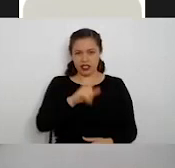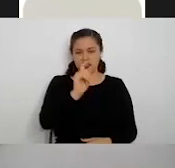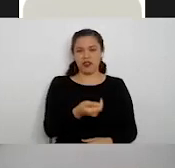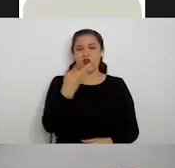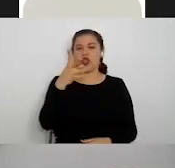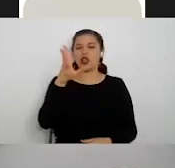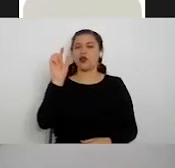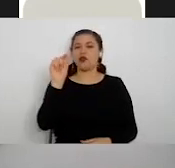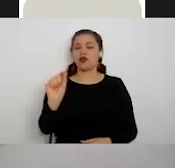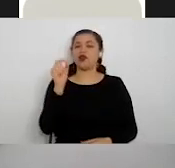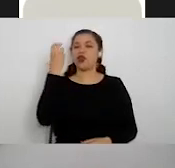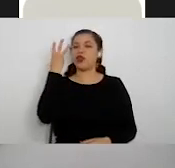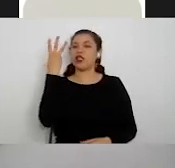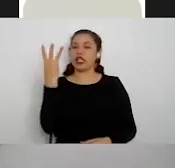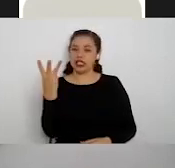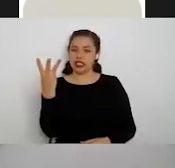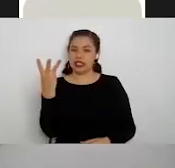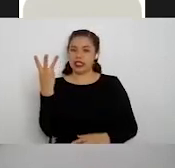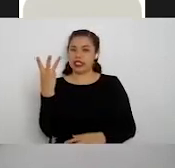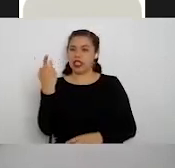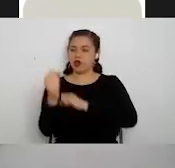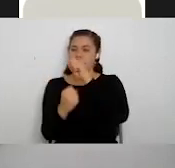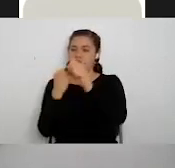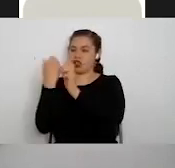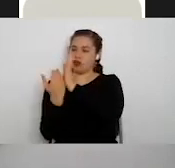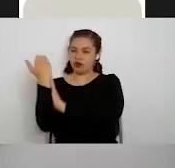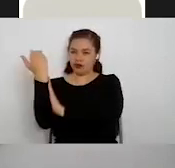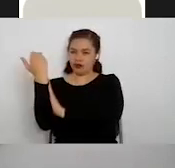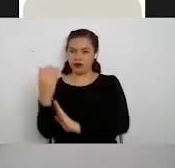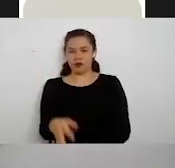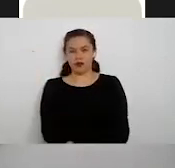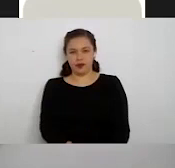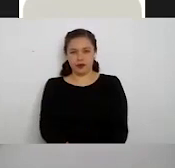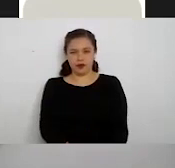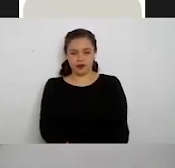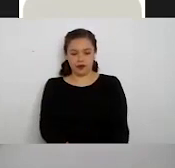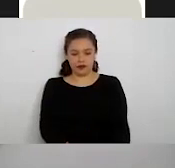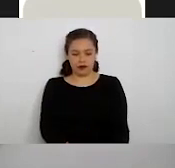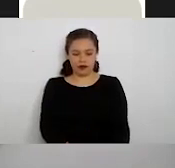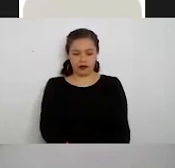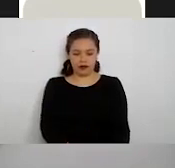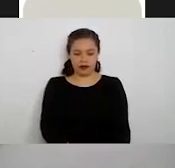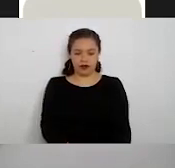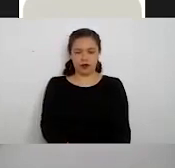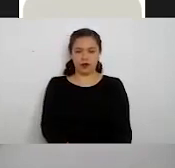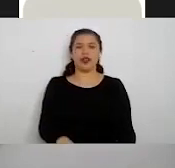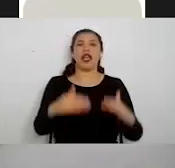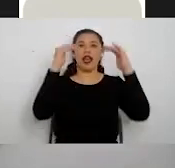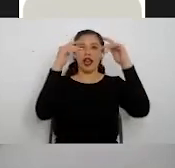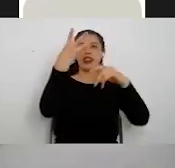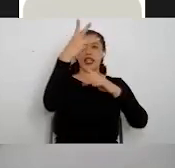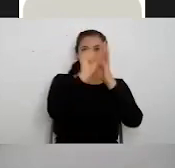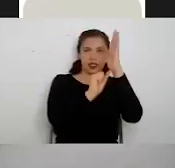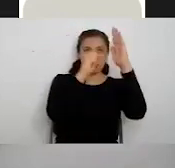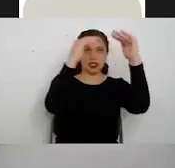del 4.3 anual. ¿Qué quiere decir anual? Quiere decir el tercer trimestre contra el tercer trimestre del